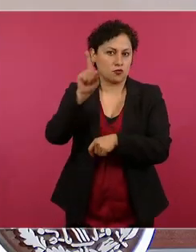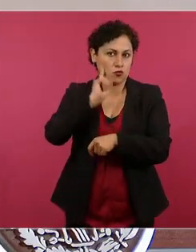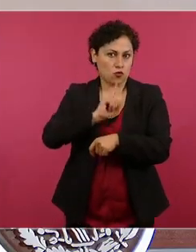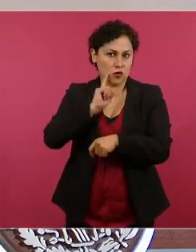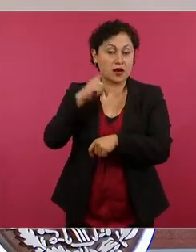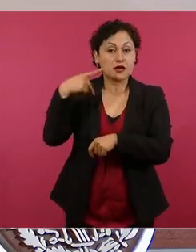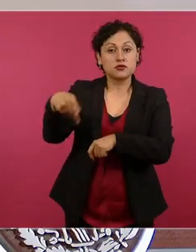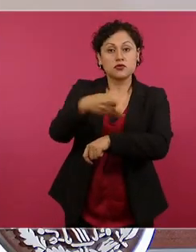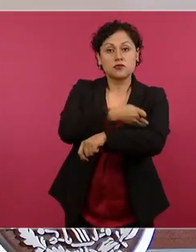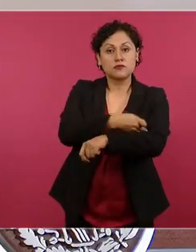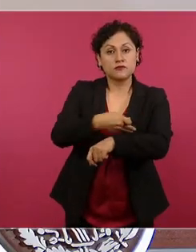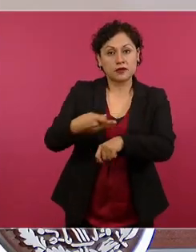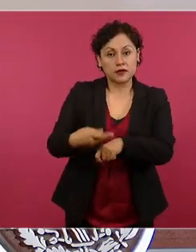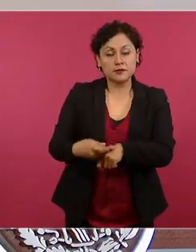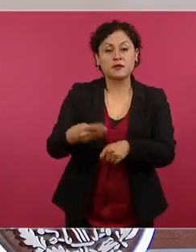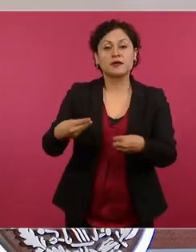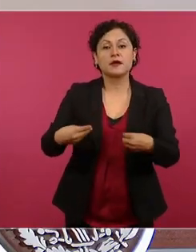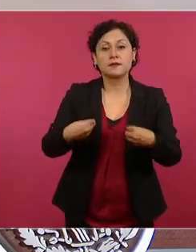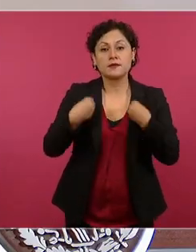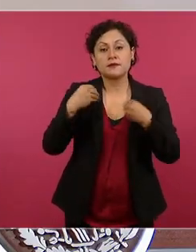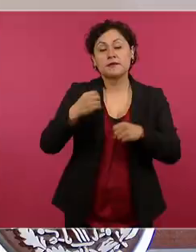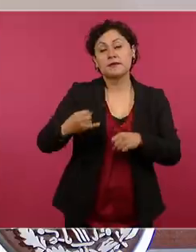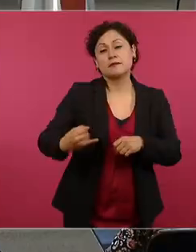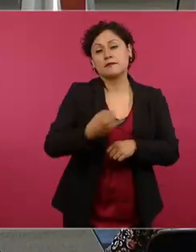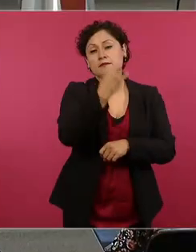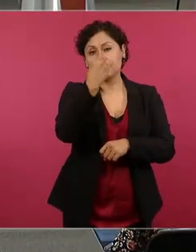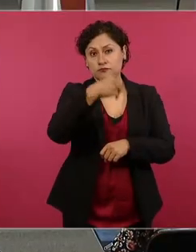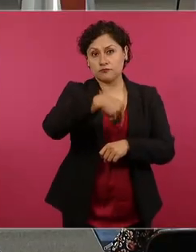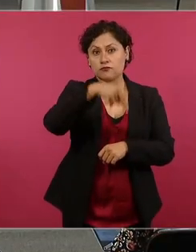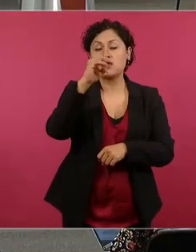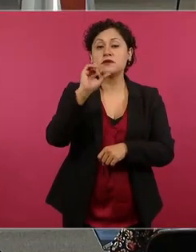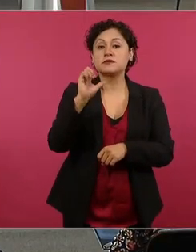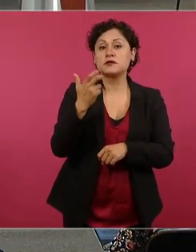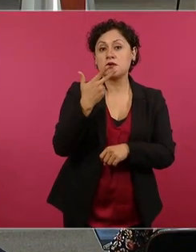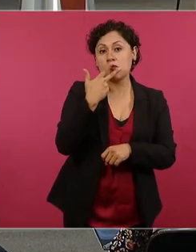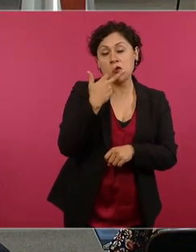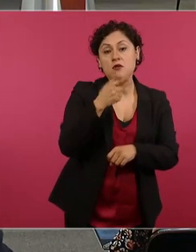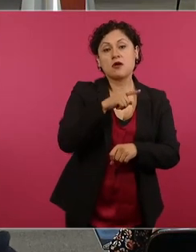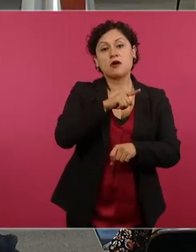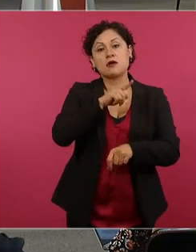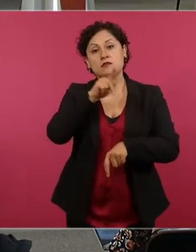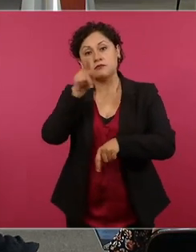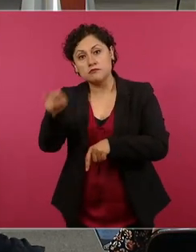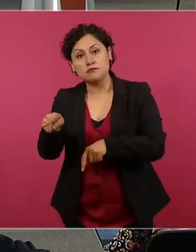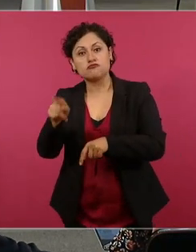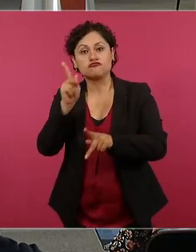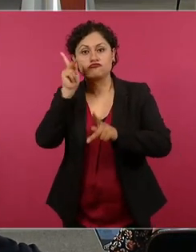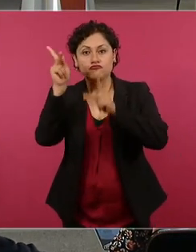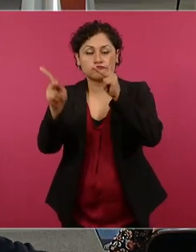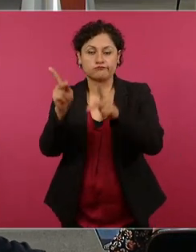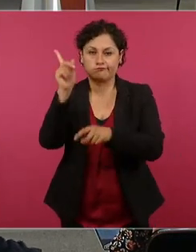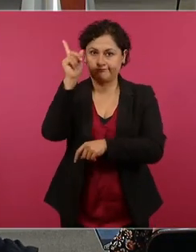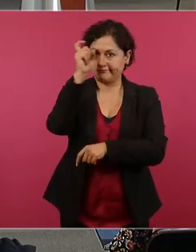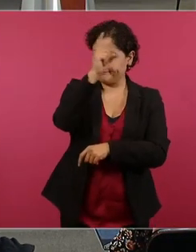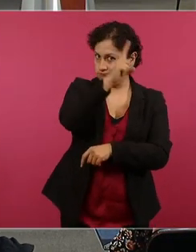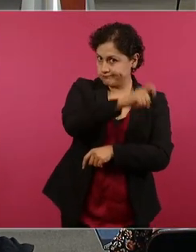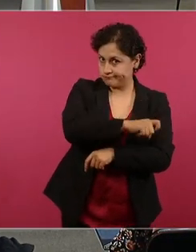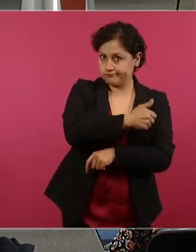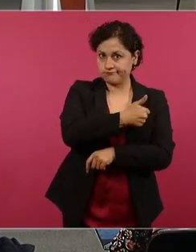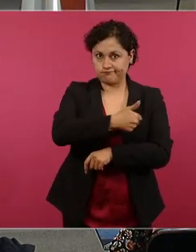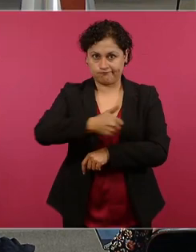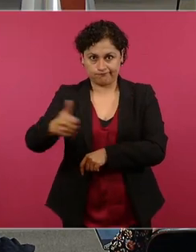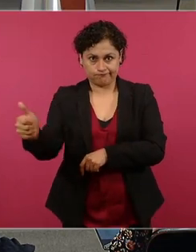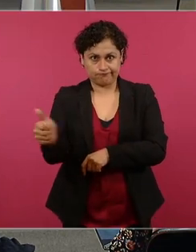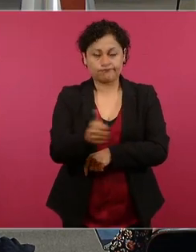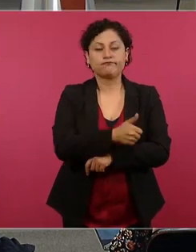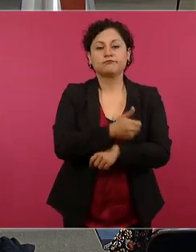o en Chihuahua estén en constante visita con ellas. El 60% de la población